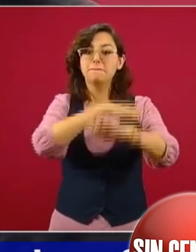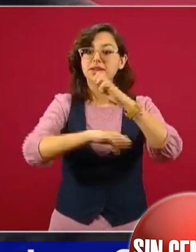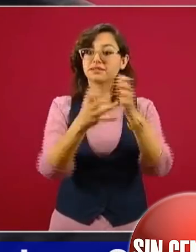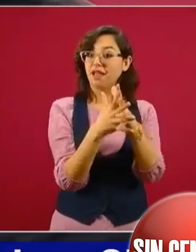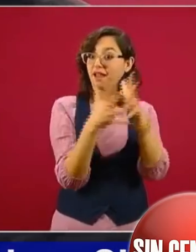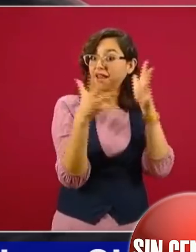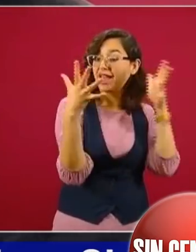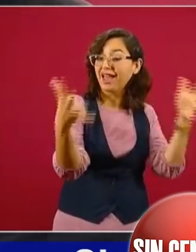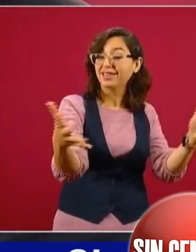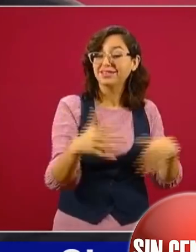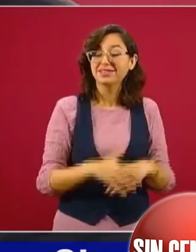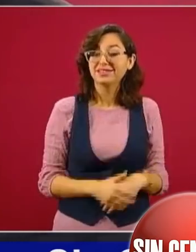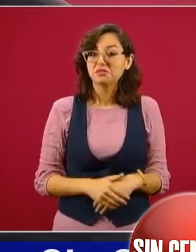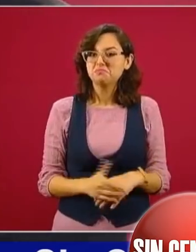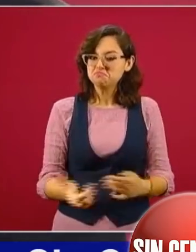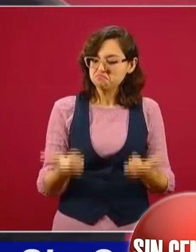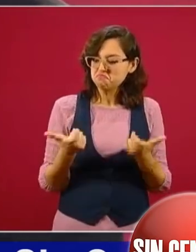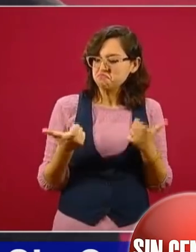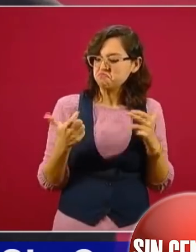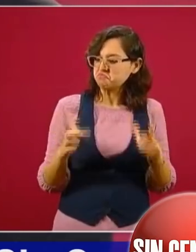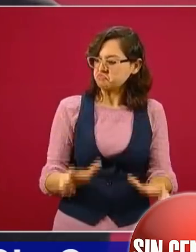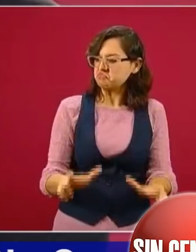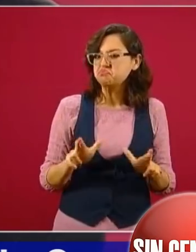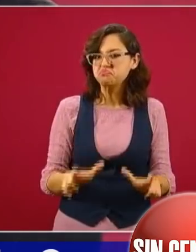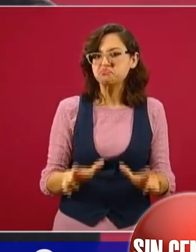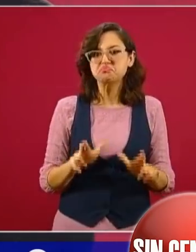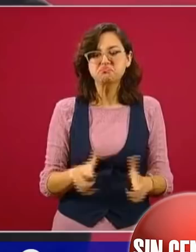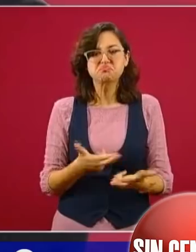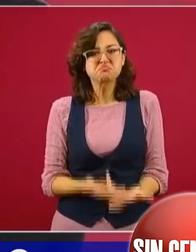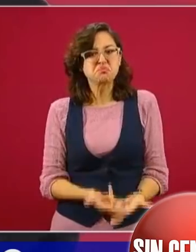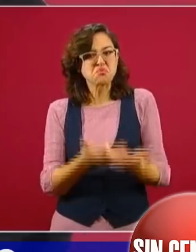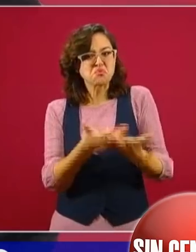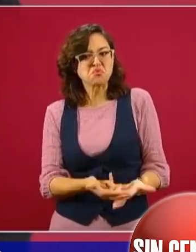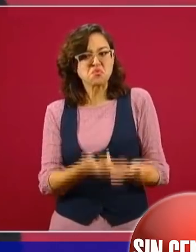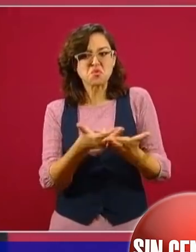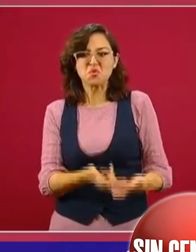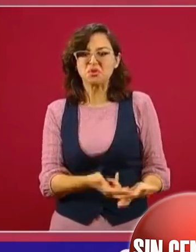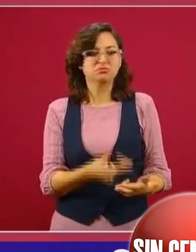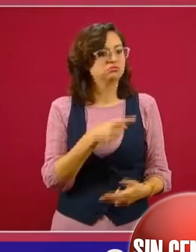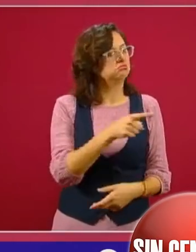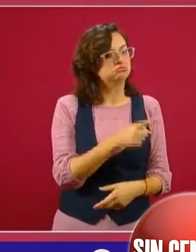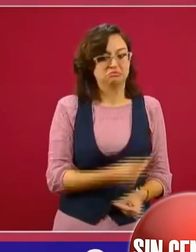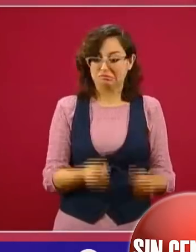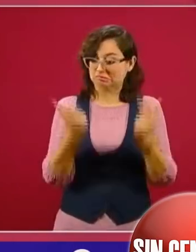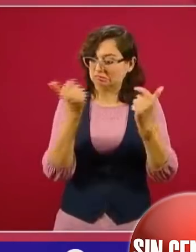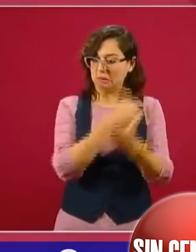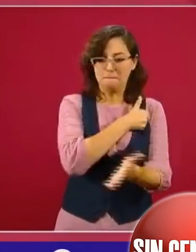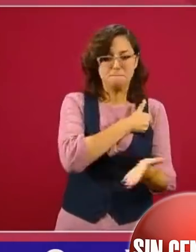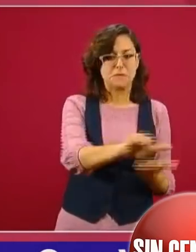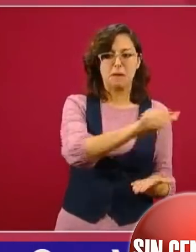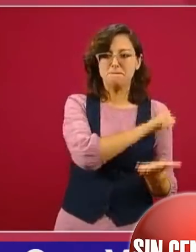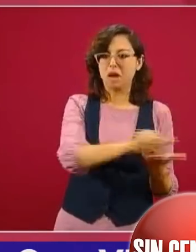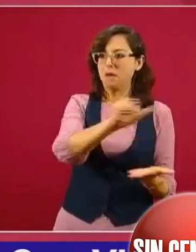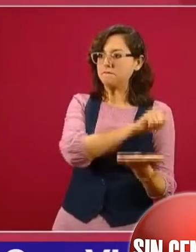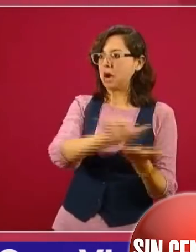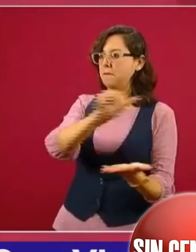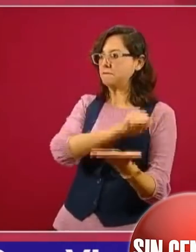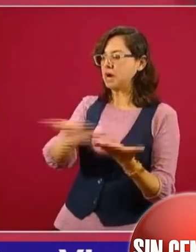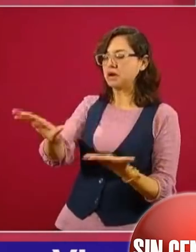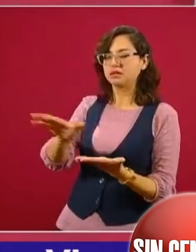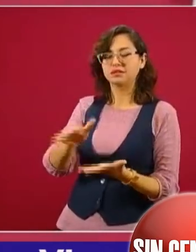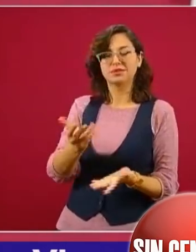los que pueden resistir, fueron los primeros en, vamos,